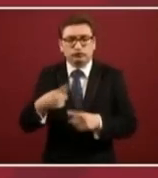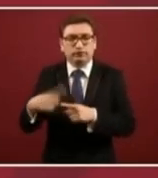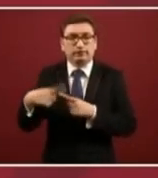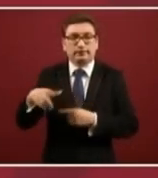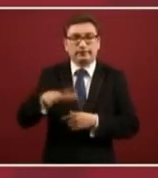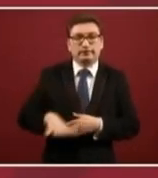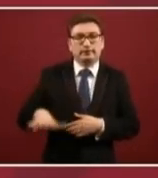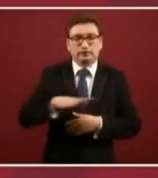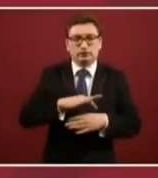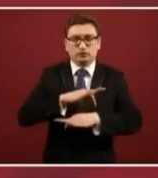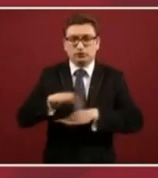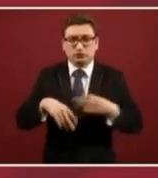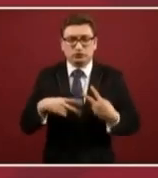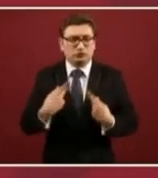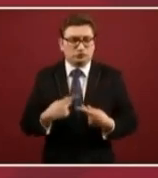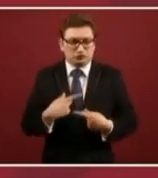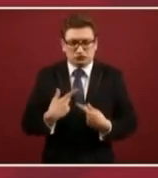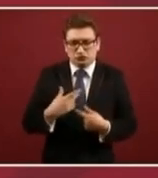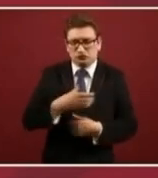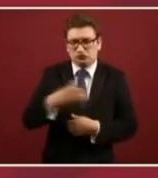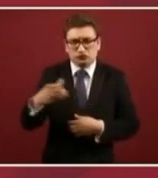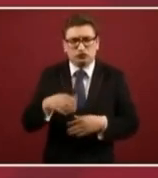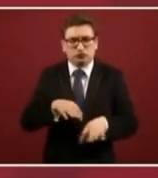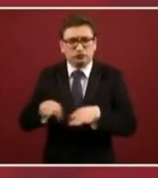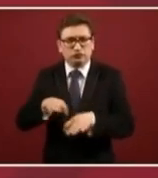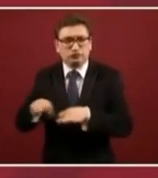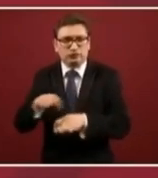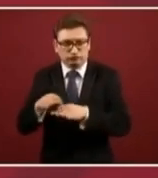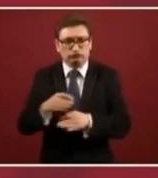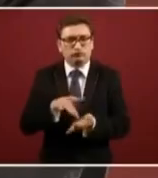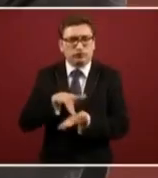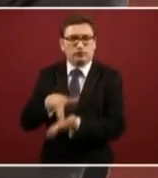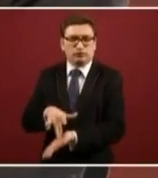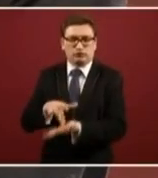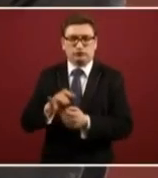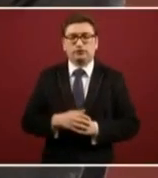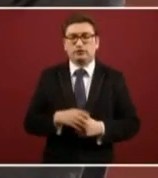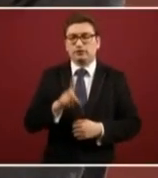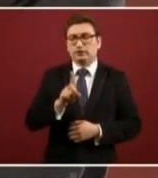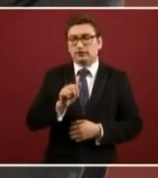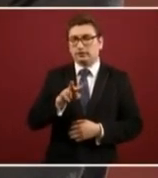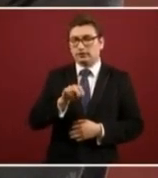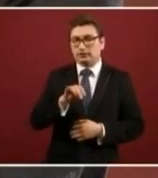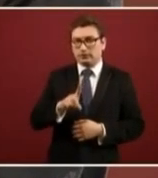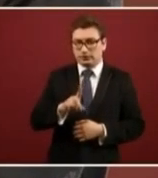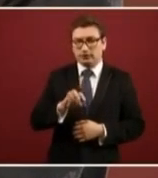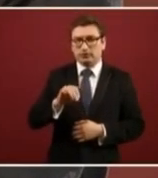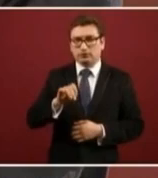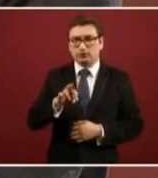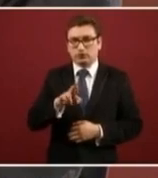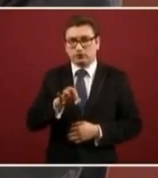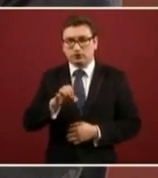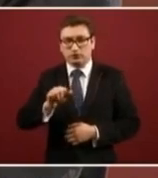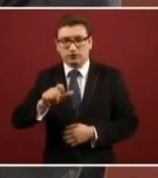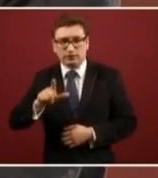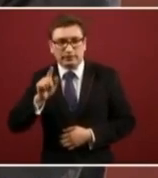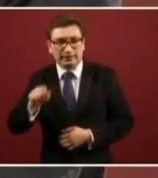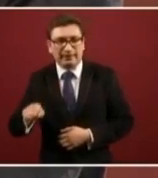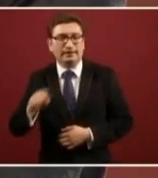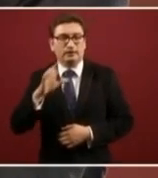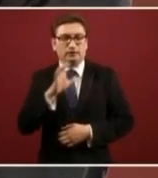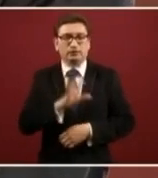apoyar a los productores. David Monreal, que es el coordinador general de ganadería, les